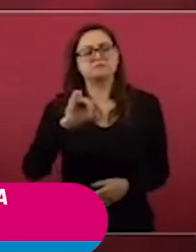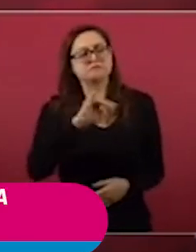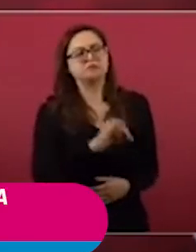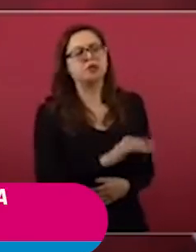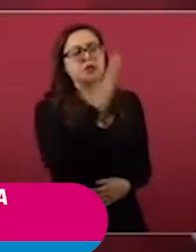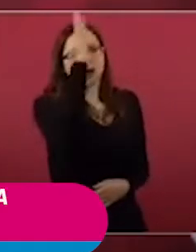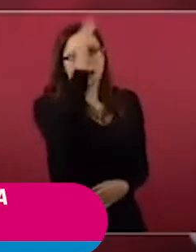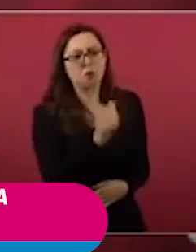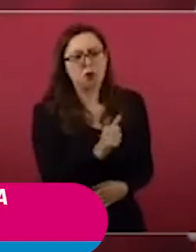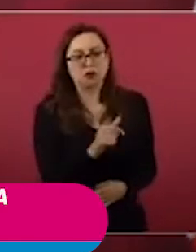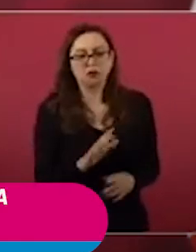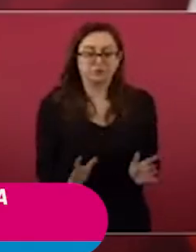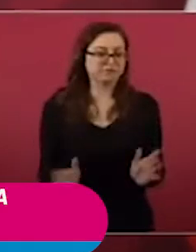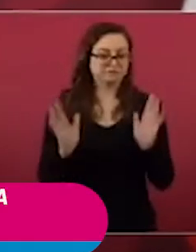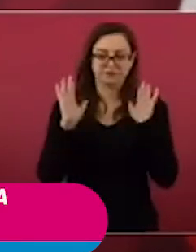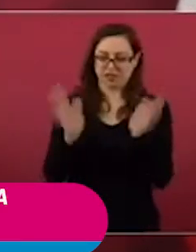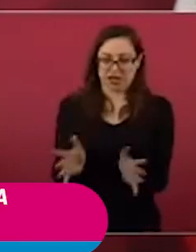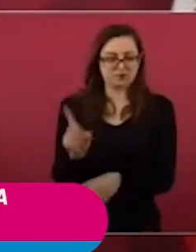para que